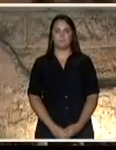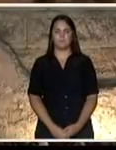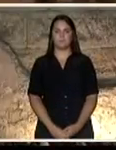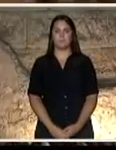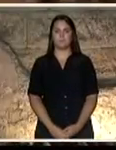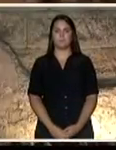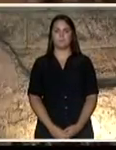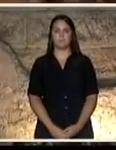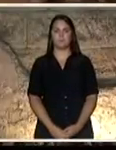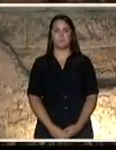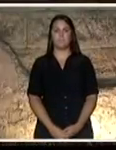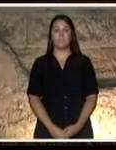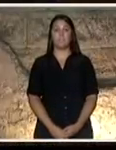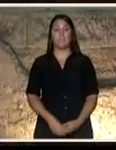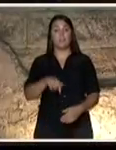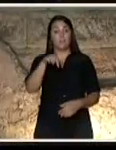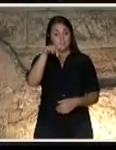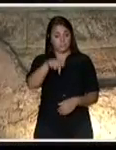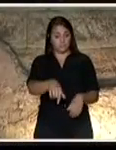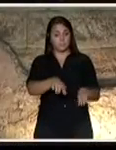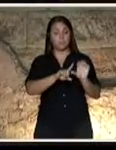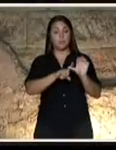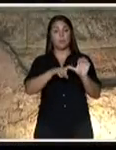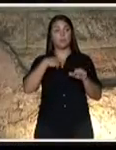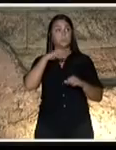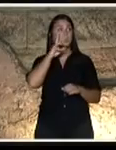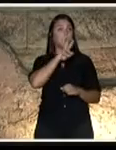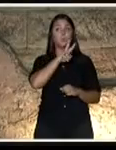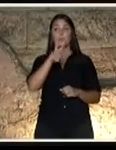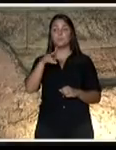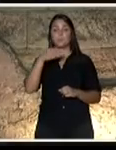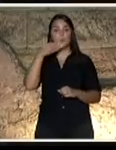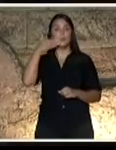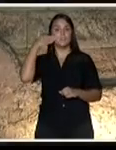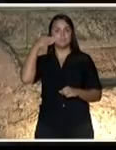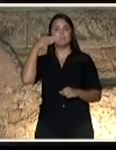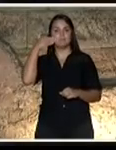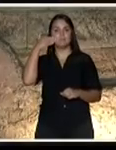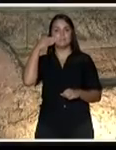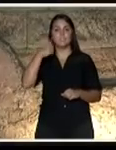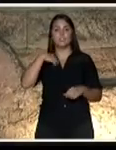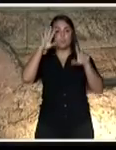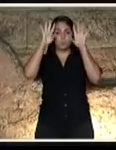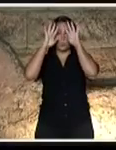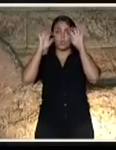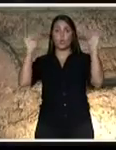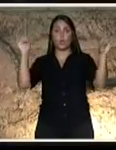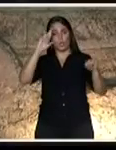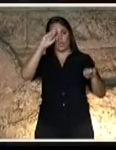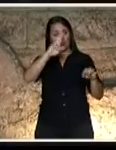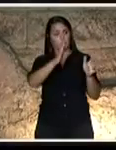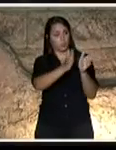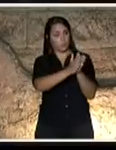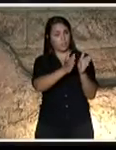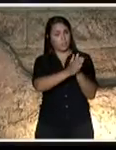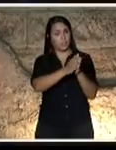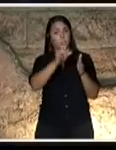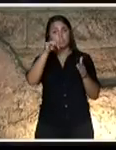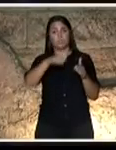Cantar Extremadura desde aquí es un privilegio. El tiempo, protocolo y respeto a mis compañeros hoy me lo